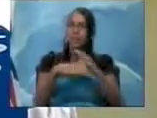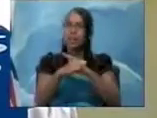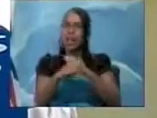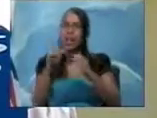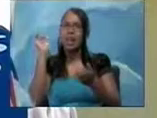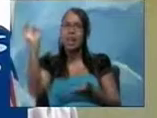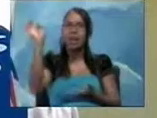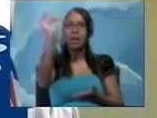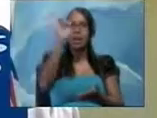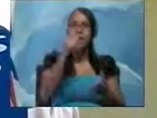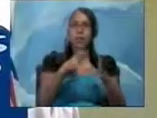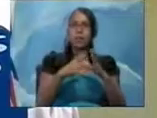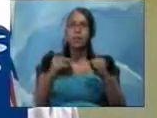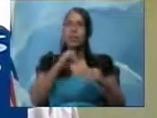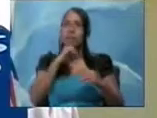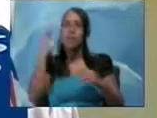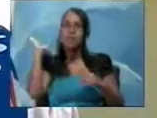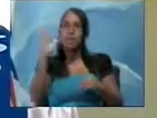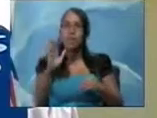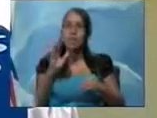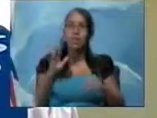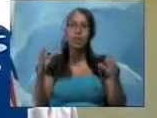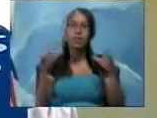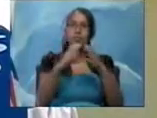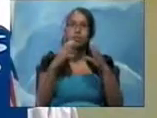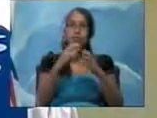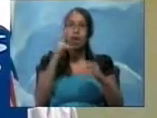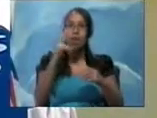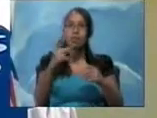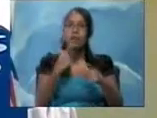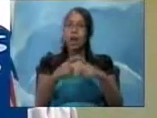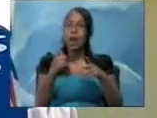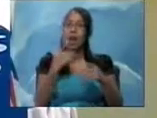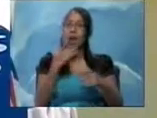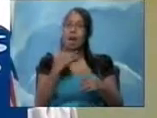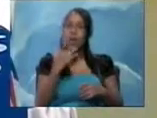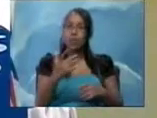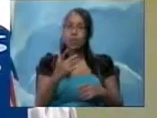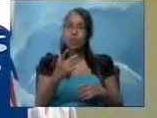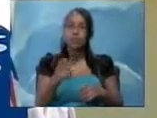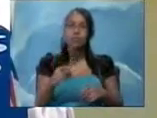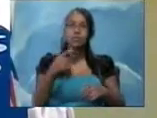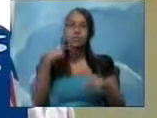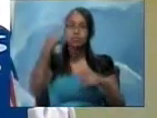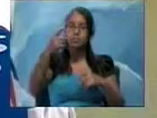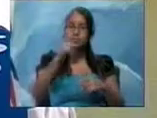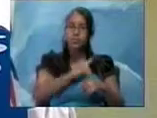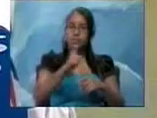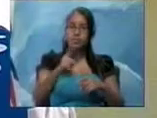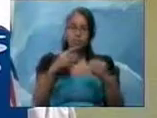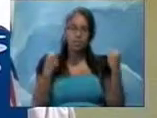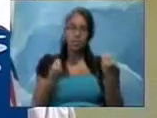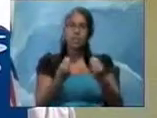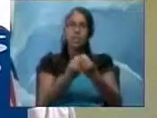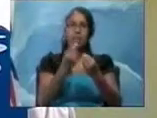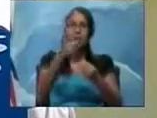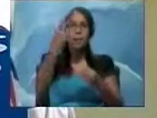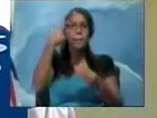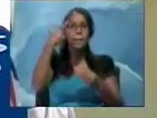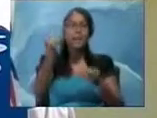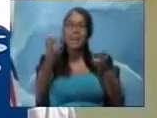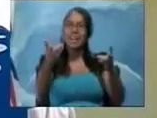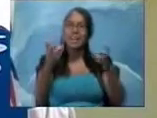acerca al servicio que viene al culto a ver un espectáculo mientras que habemos otros que nos acercamos para